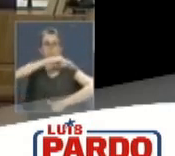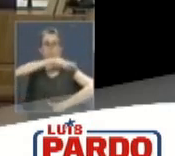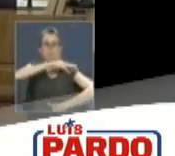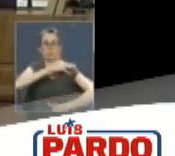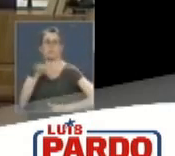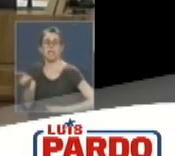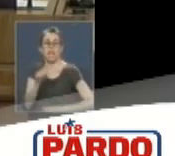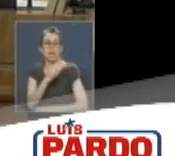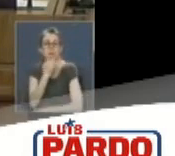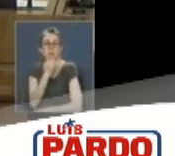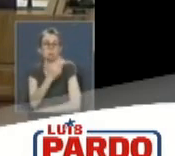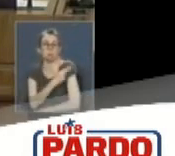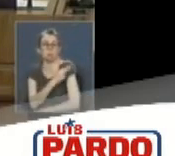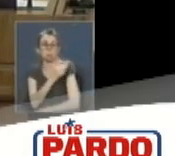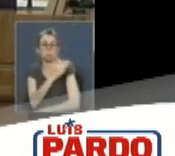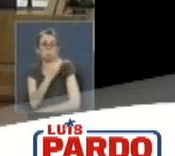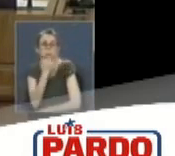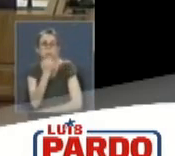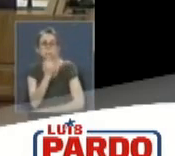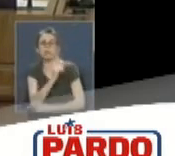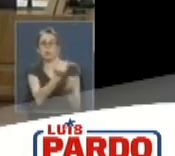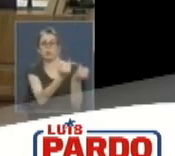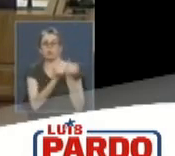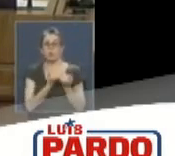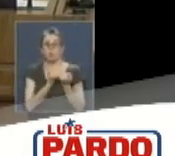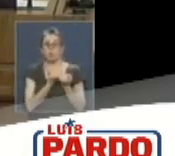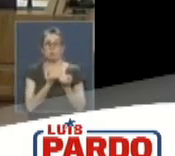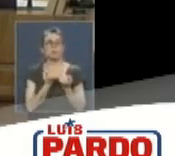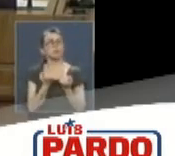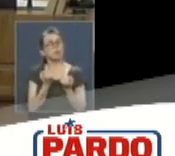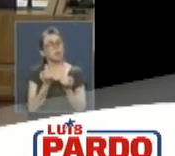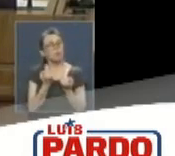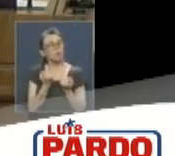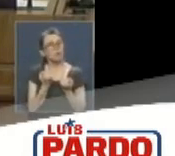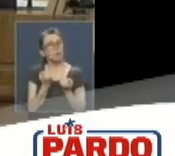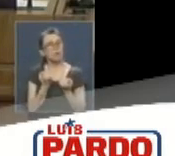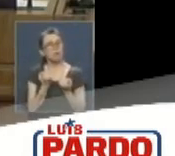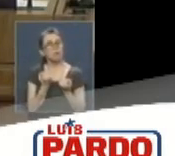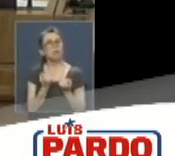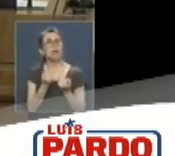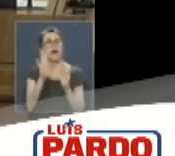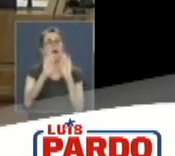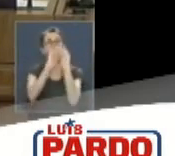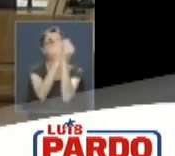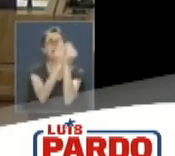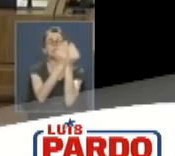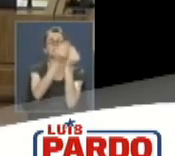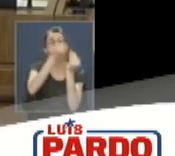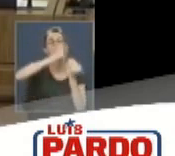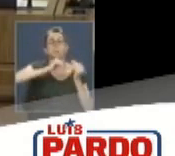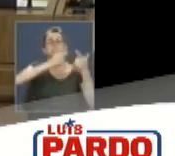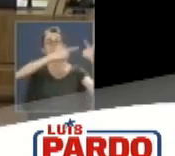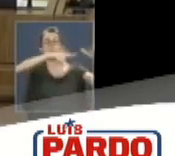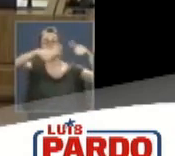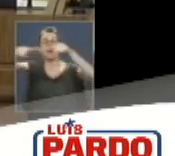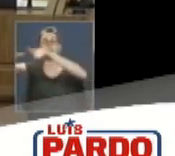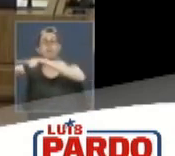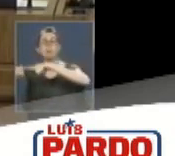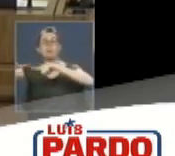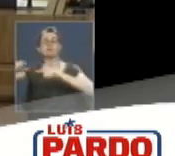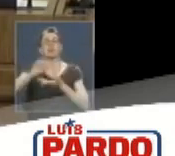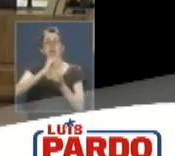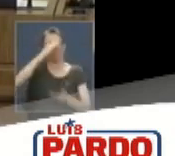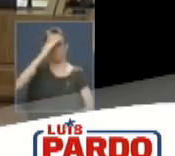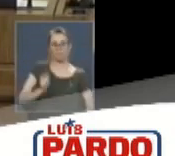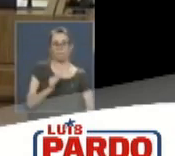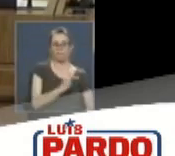su rango y posición al momento de los hechos, como por el compartimentaje característico de estas instituciones?